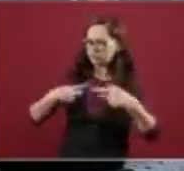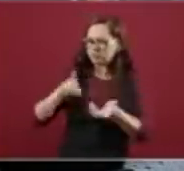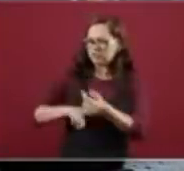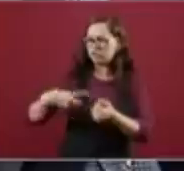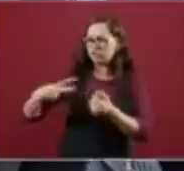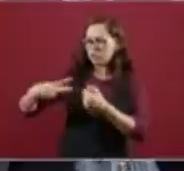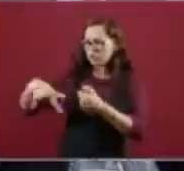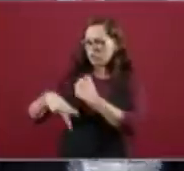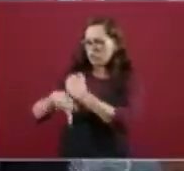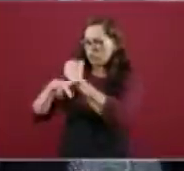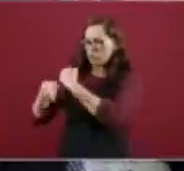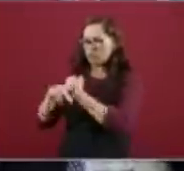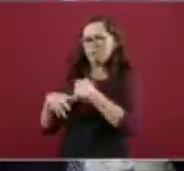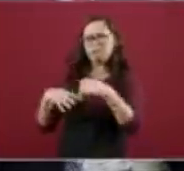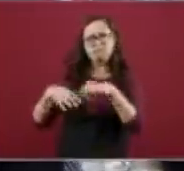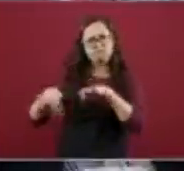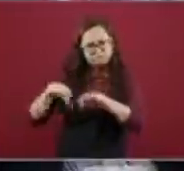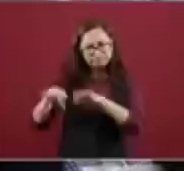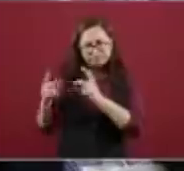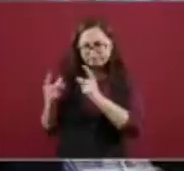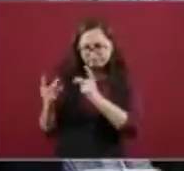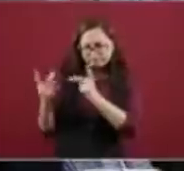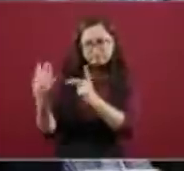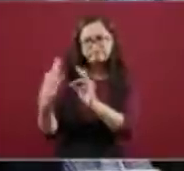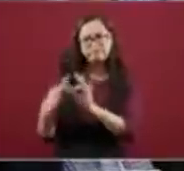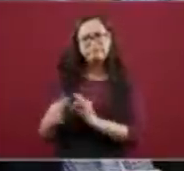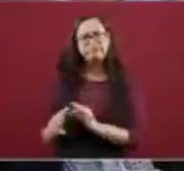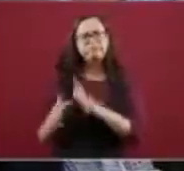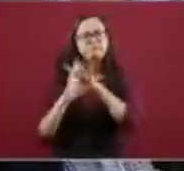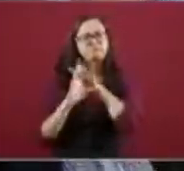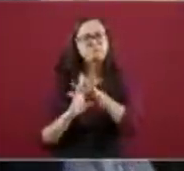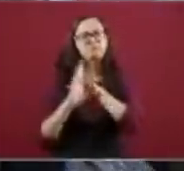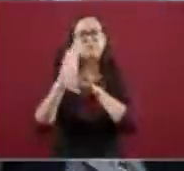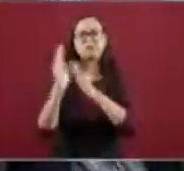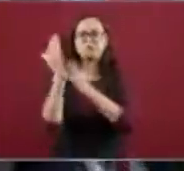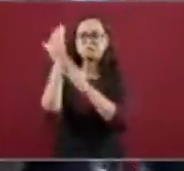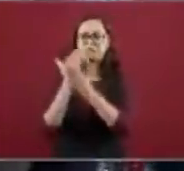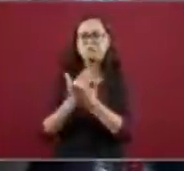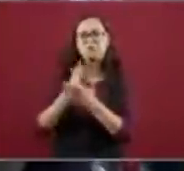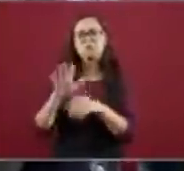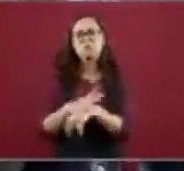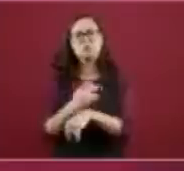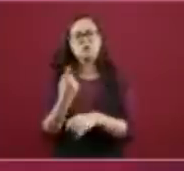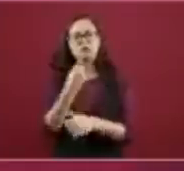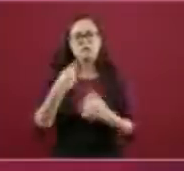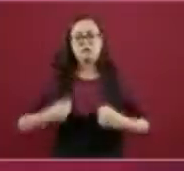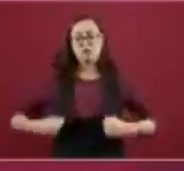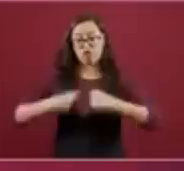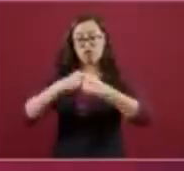pues disminuyan la llegada a nuestro país? Finalmente, al llegar a la frontera, son situaciones de crisis